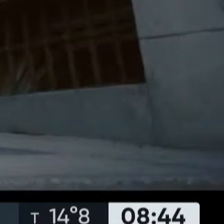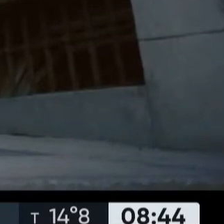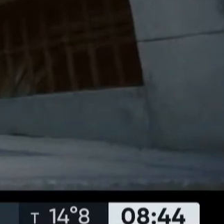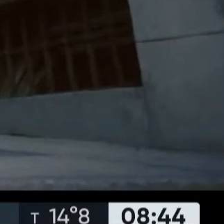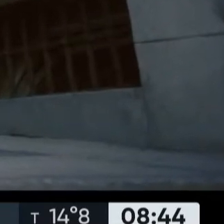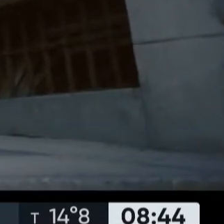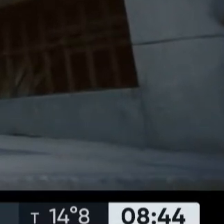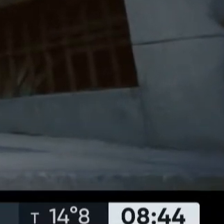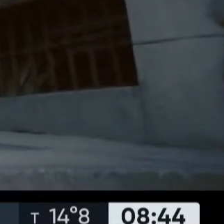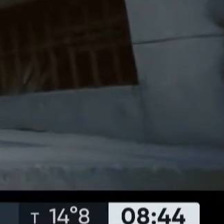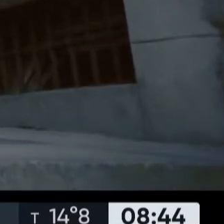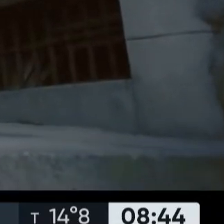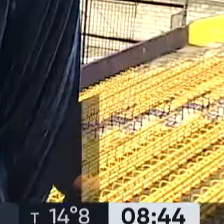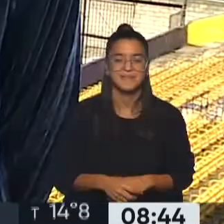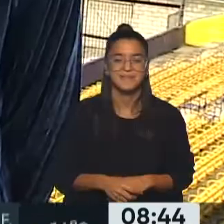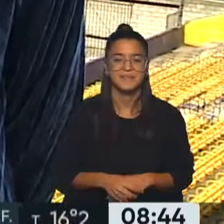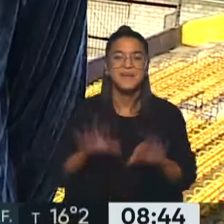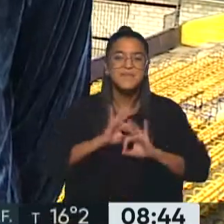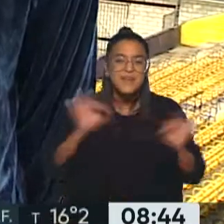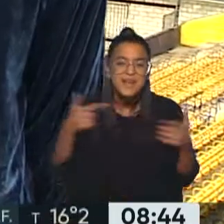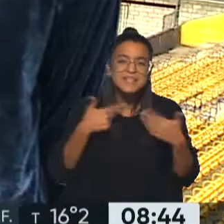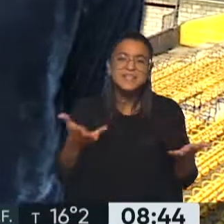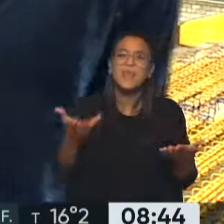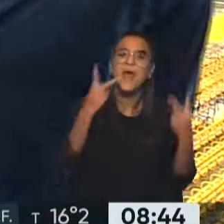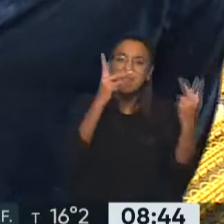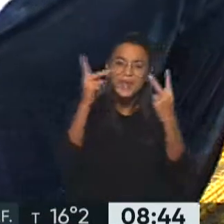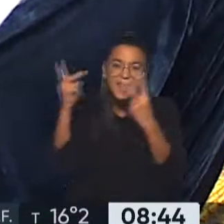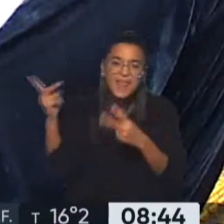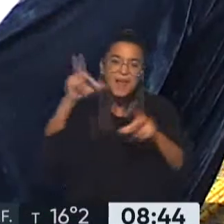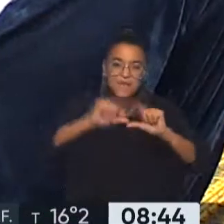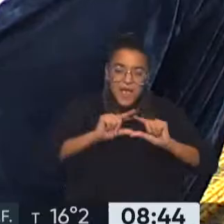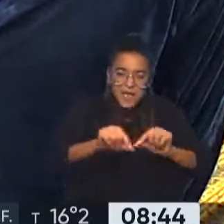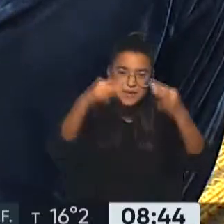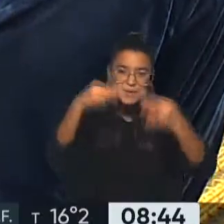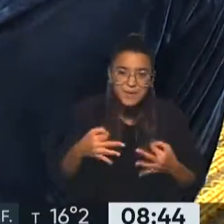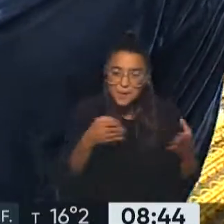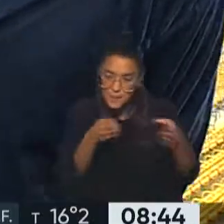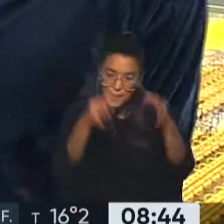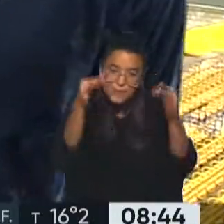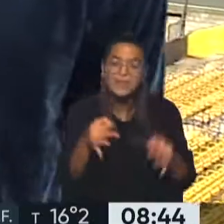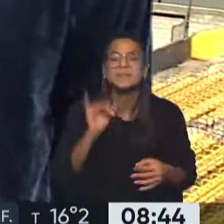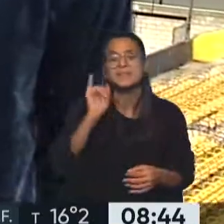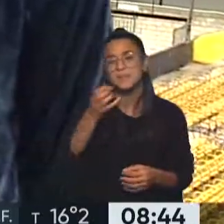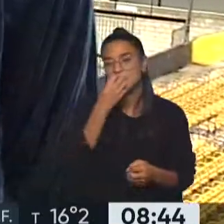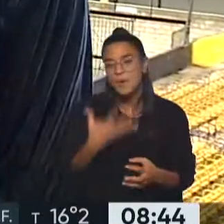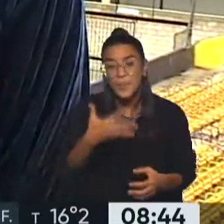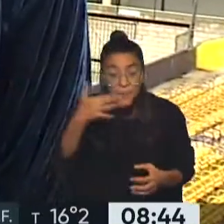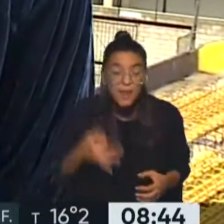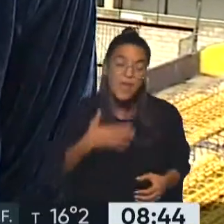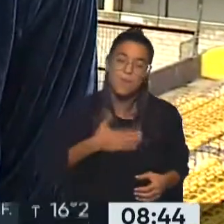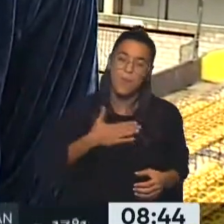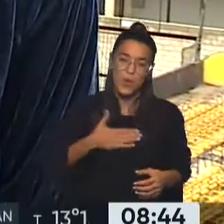Mateo Sujatovich, qué felicidad, ¿no? Anunciar mucha gira, buenas fechas, la dirección correcta. Sí, hermoso, la verdad estoy muy